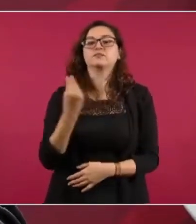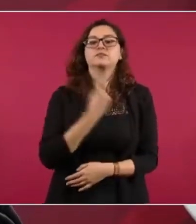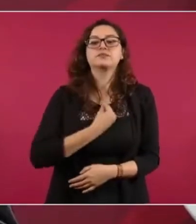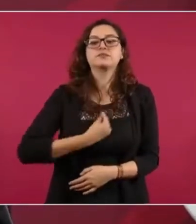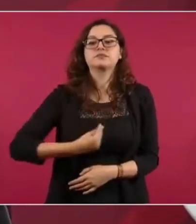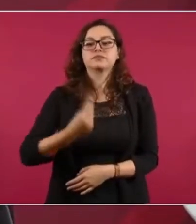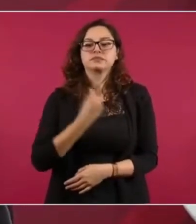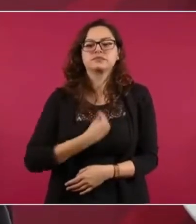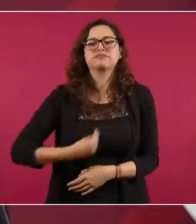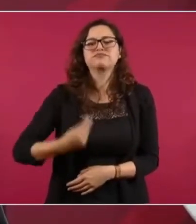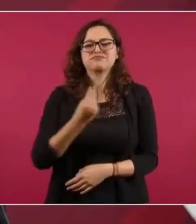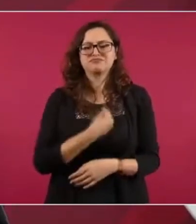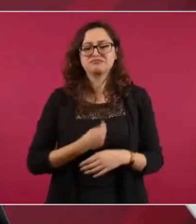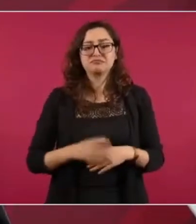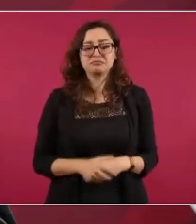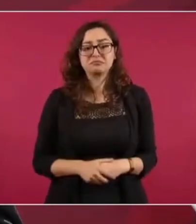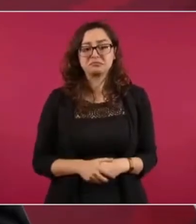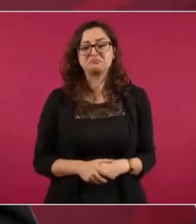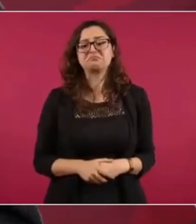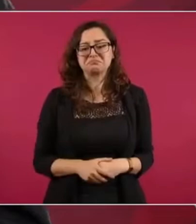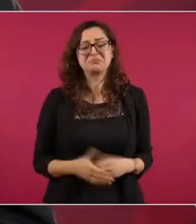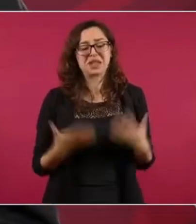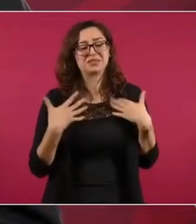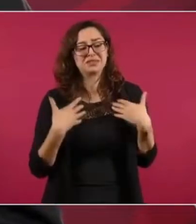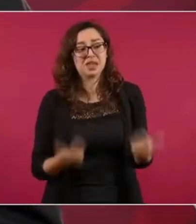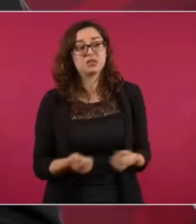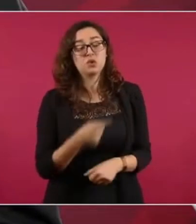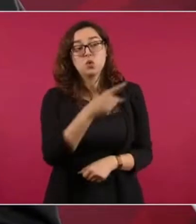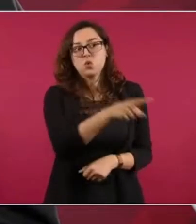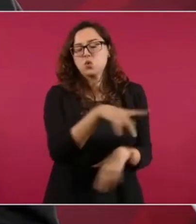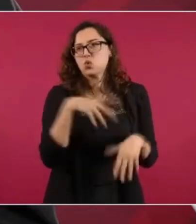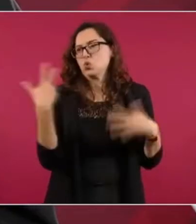esas investigaciones profundísimas, ¿no?